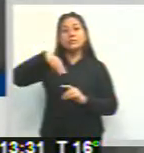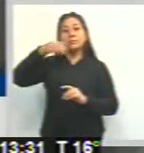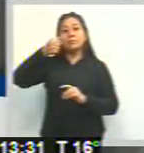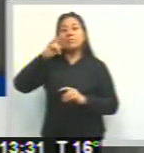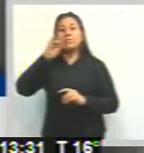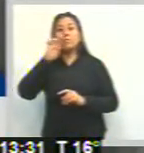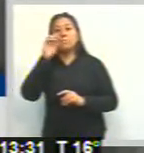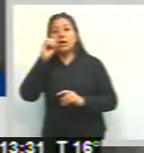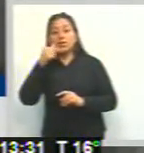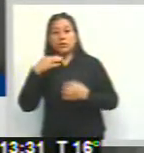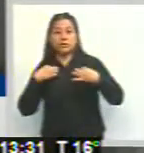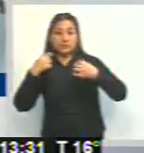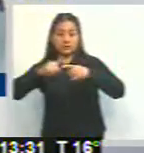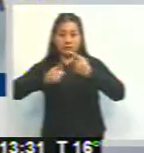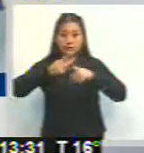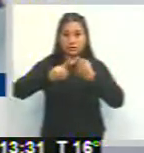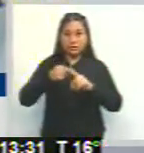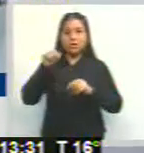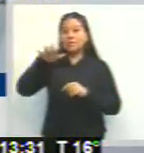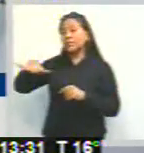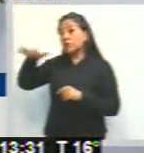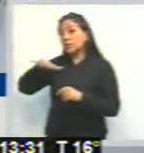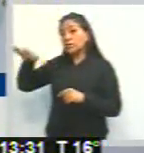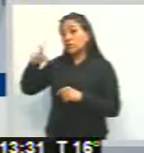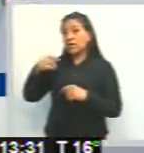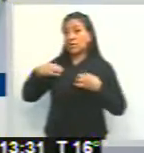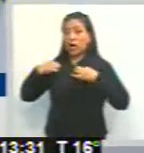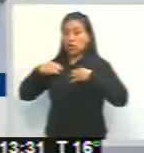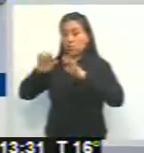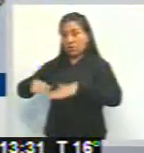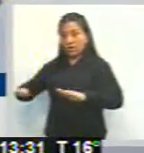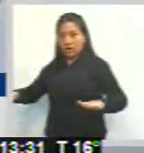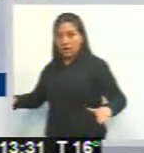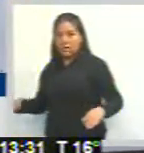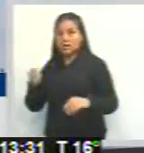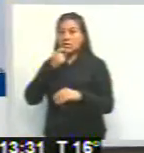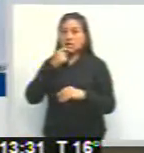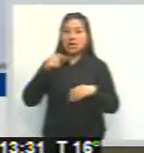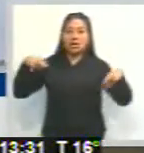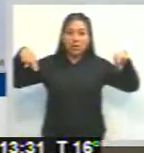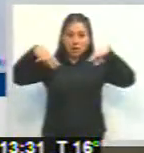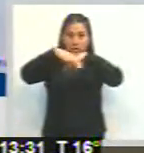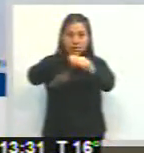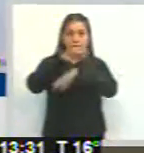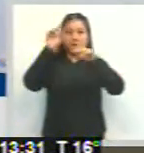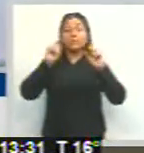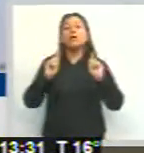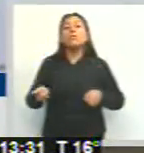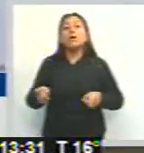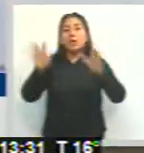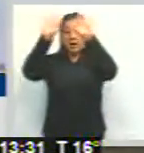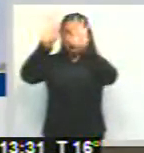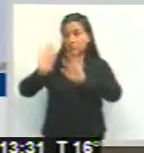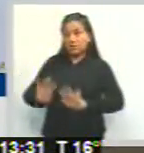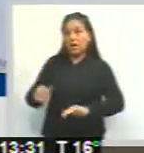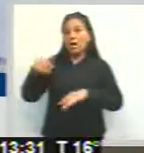En la zona del centro, todos los locales de Chiqui, de Crazy Jean en la Galería Continental, León Vidrios Mendoza 910